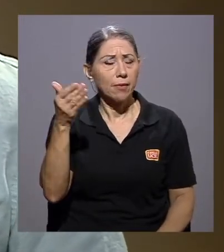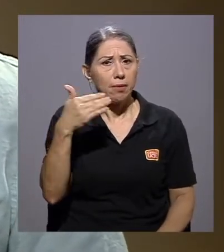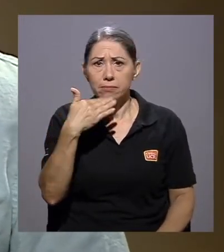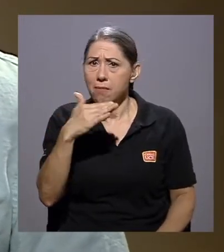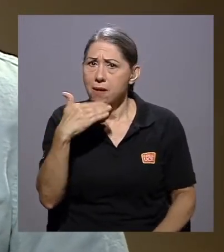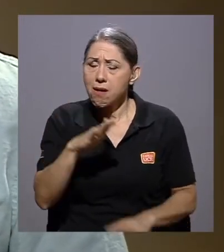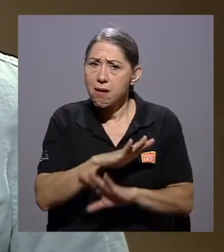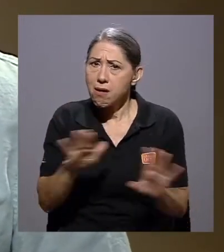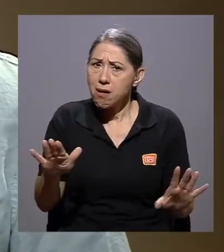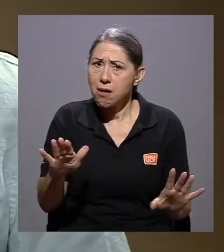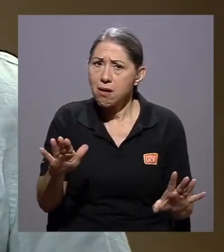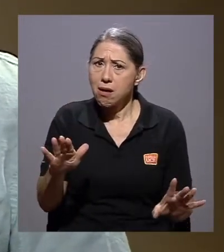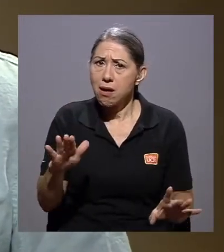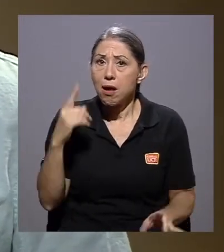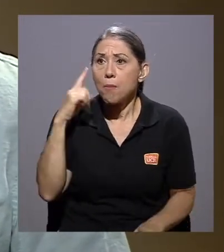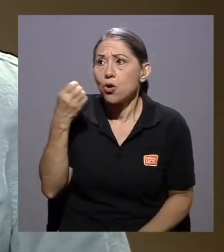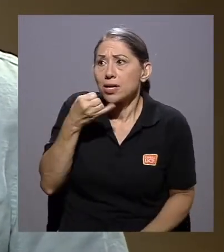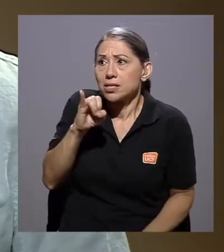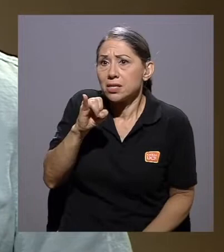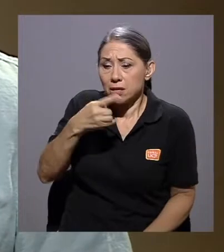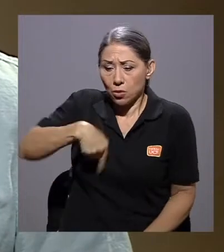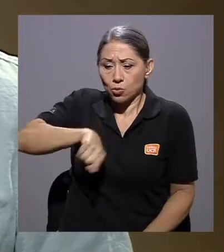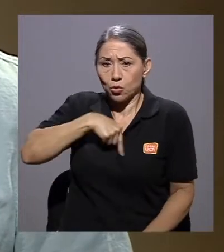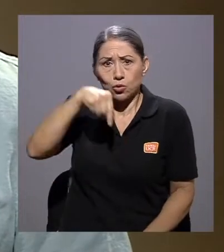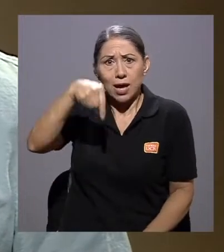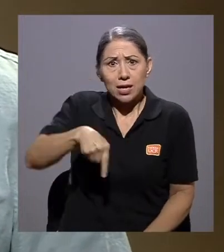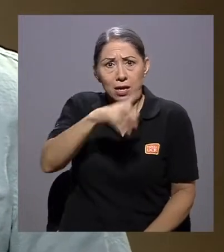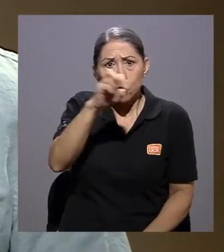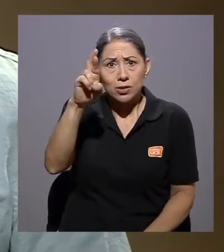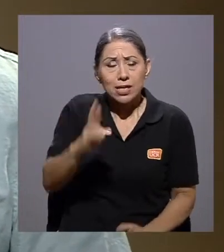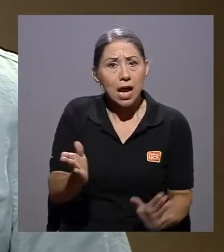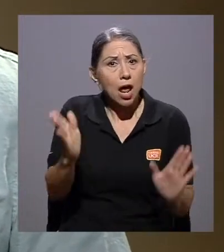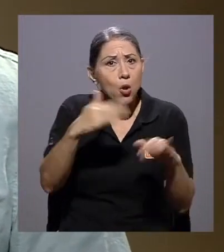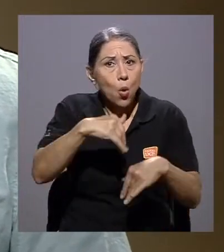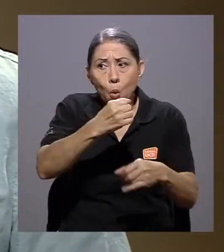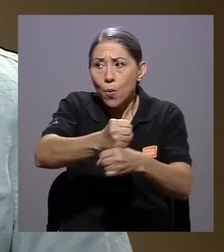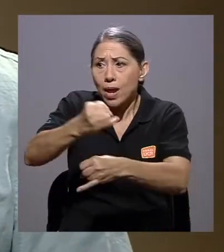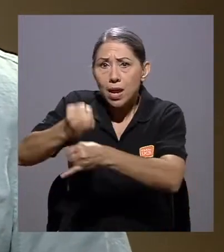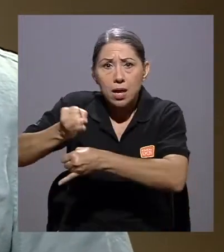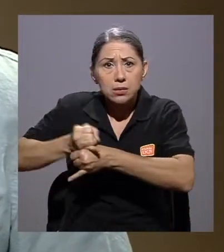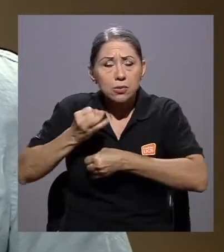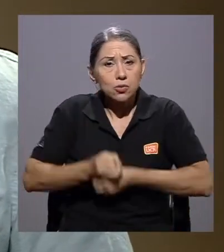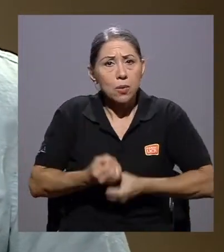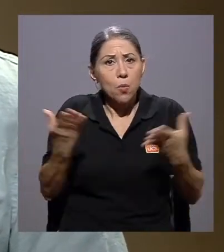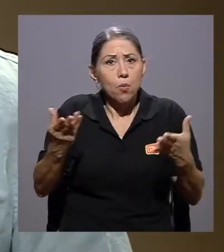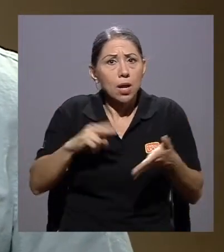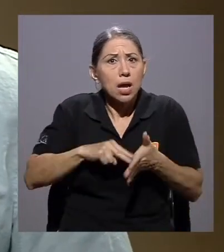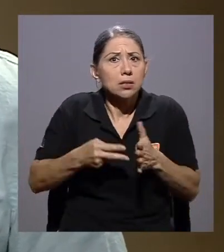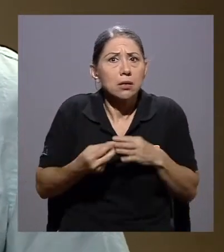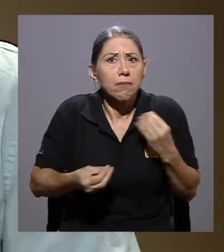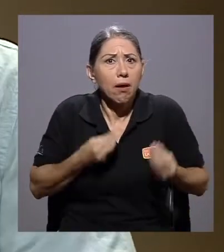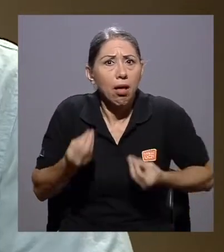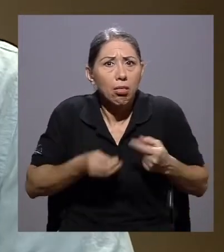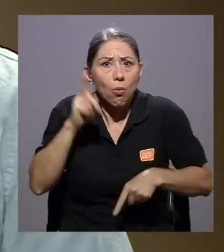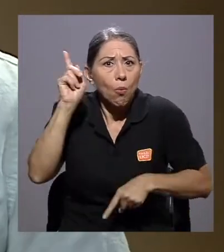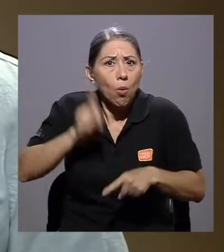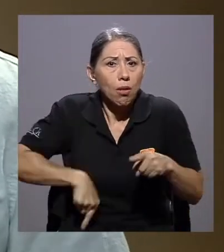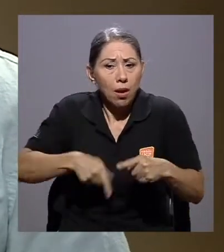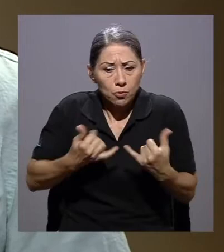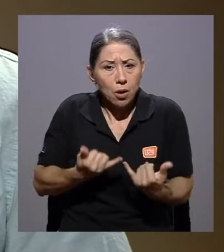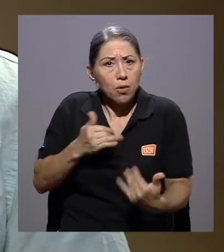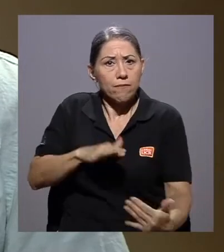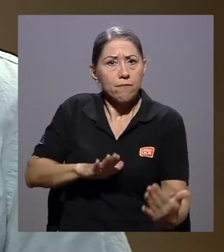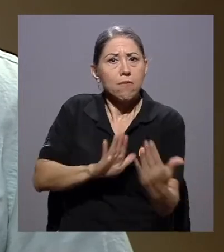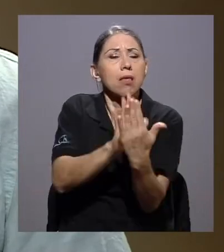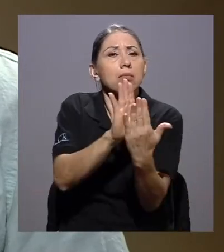sin duda aberrante, ¿verdad? Porque si nosotros no tuviésemos en Costa Rica la institucionalidad pública que tenemos, no podríamos